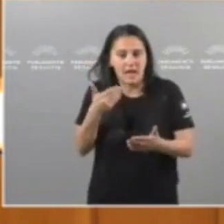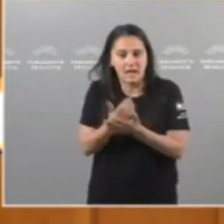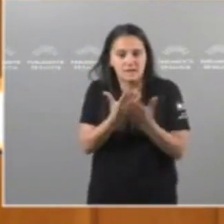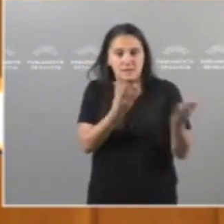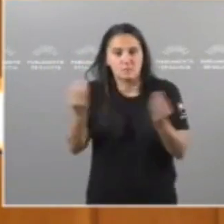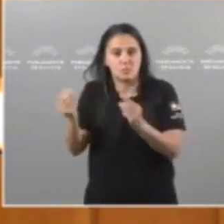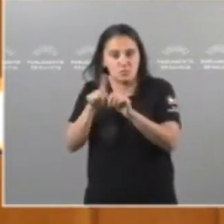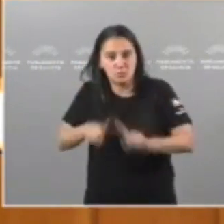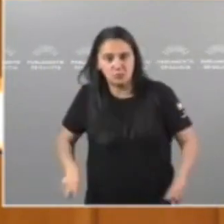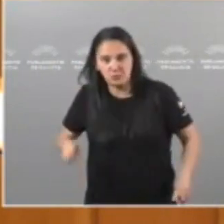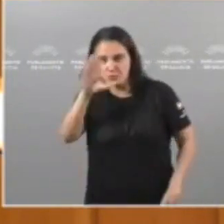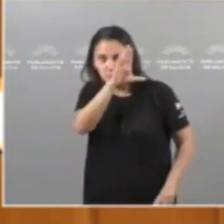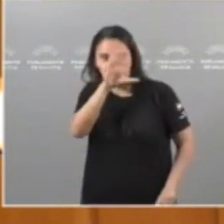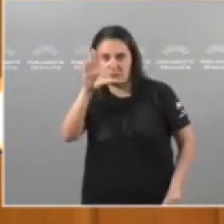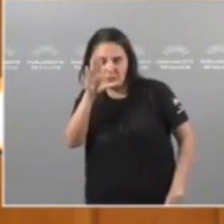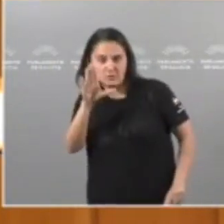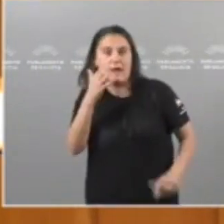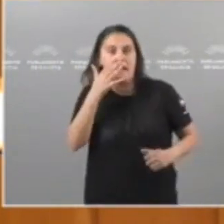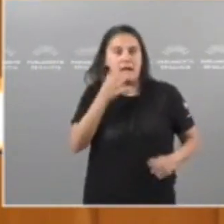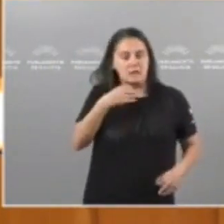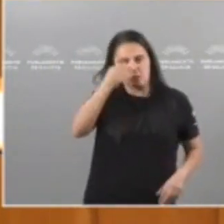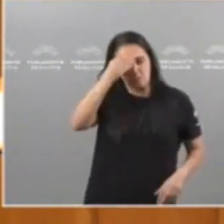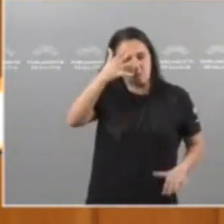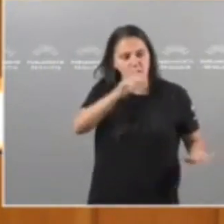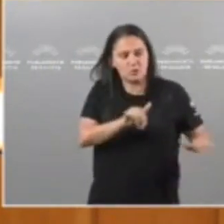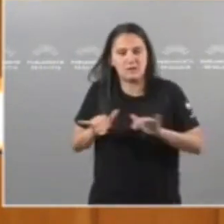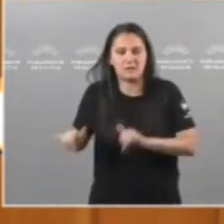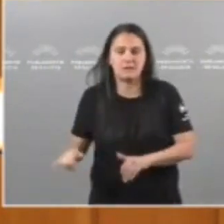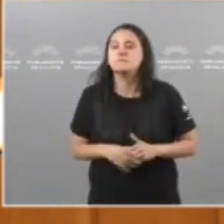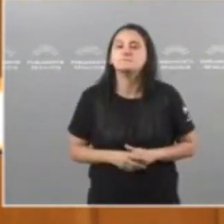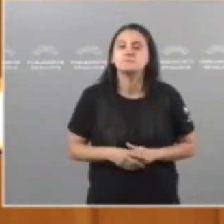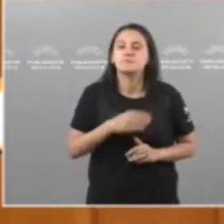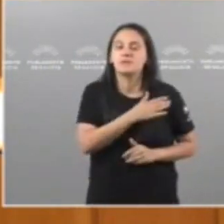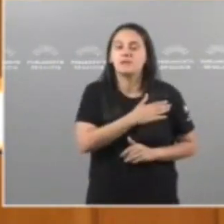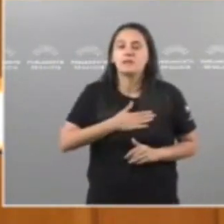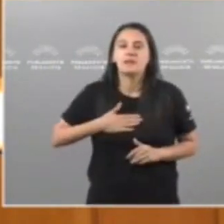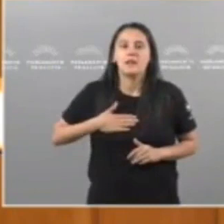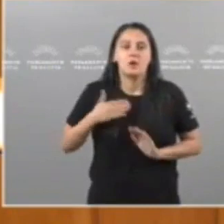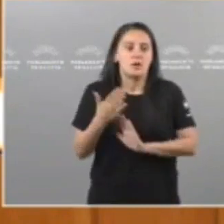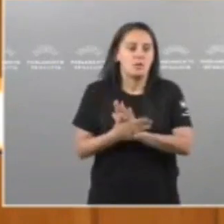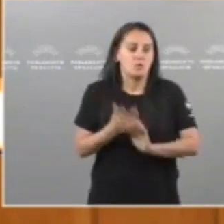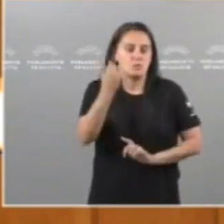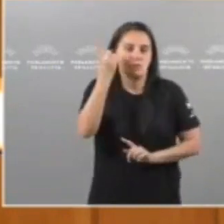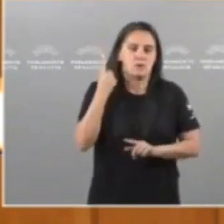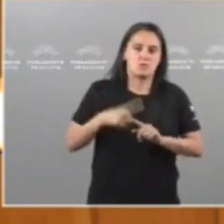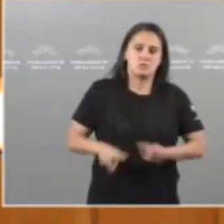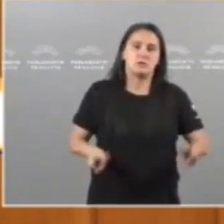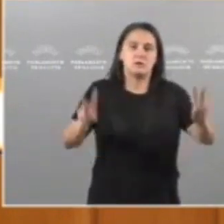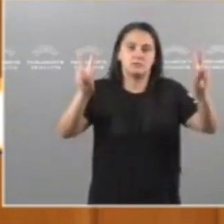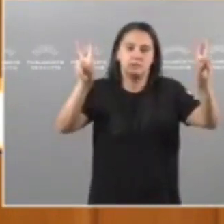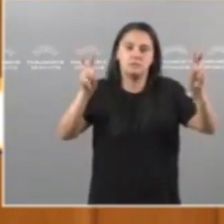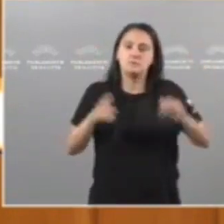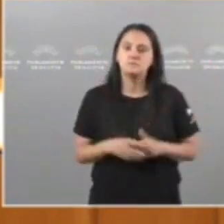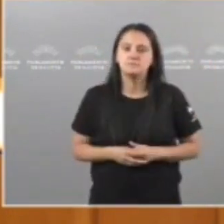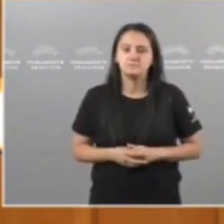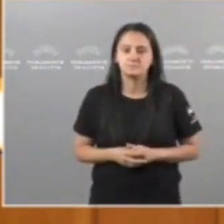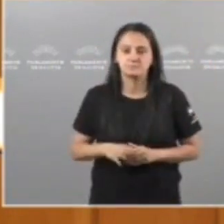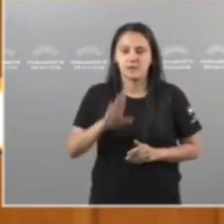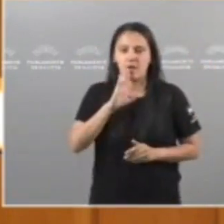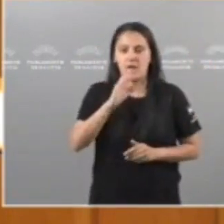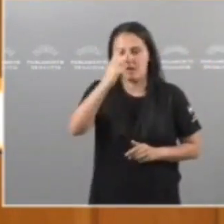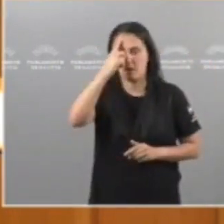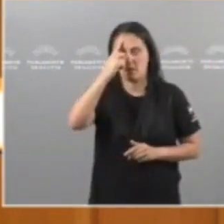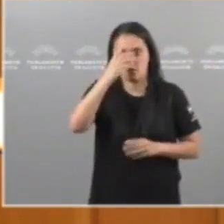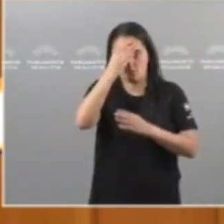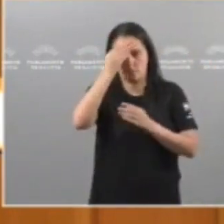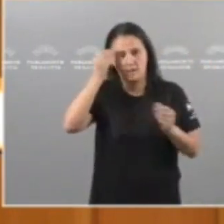non están publicados, pero non me estou inventando nada. E quería facer unha mención especial, que se me olvidou antes, e isto